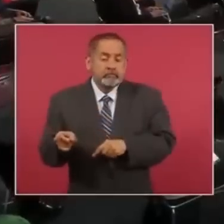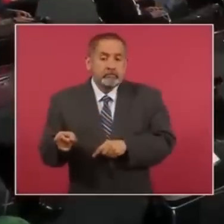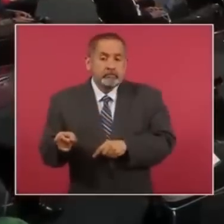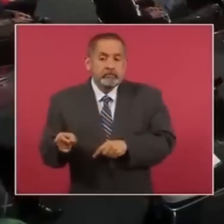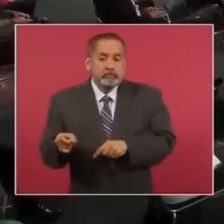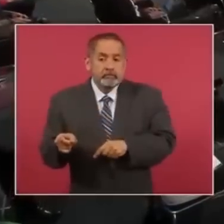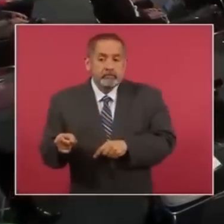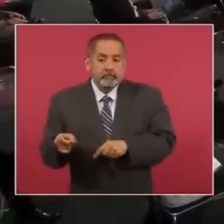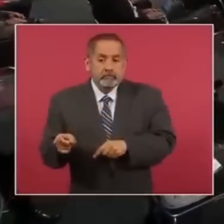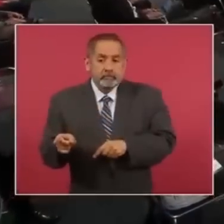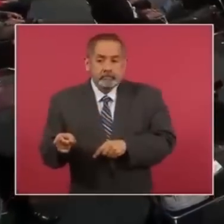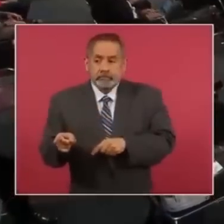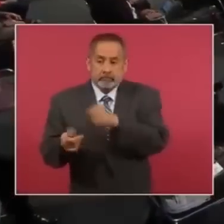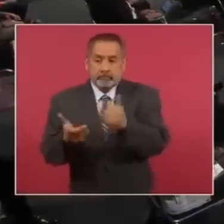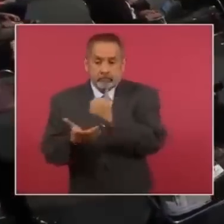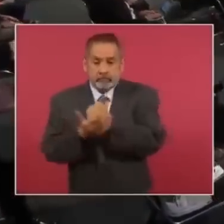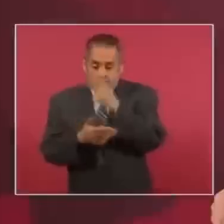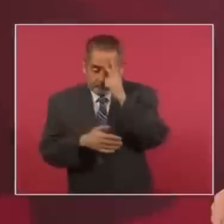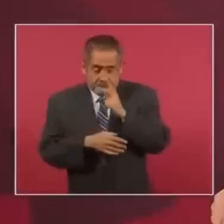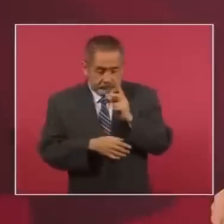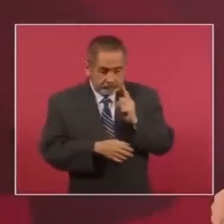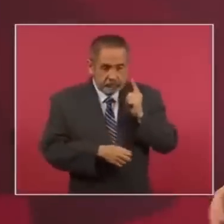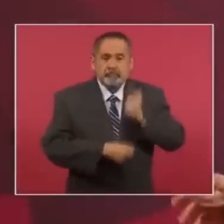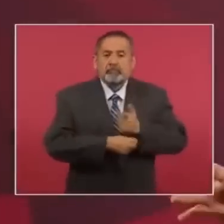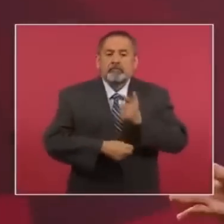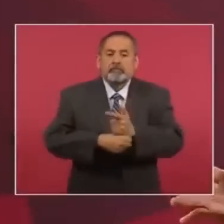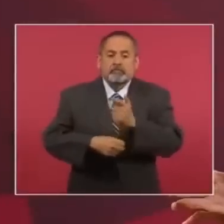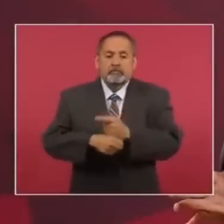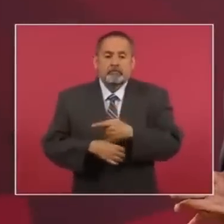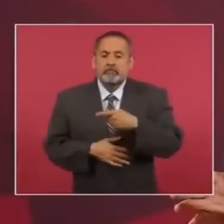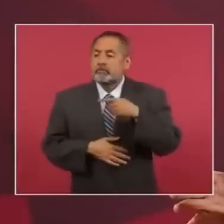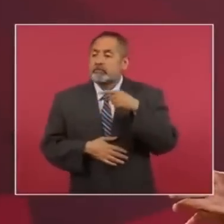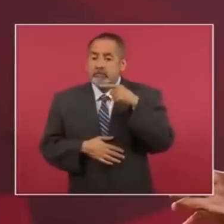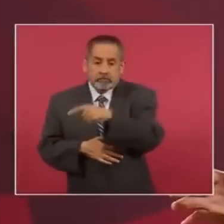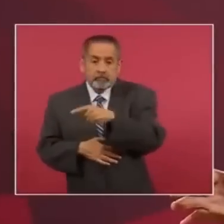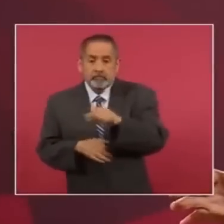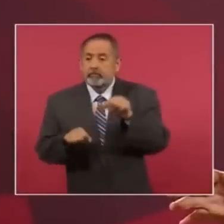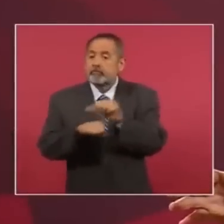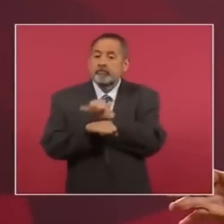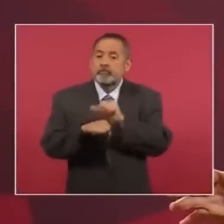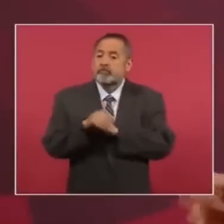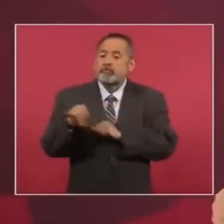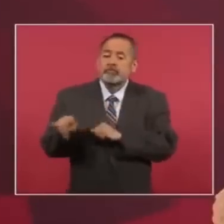de la Ciudad de México, que andaba en un carro